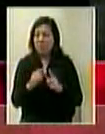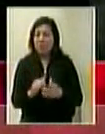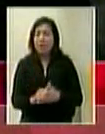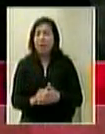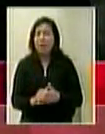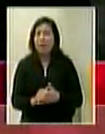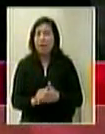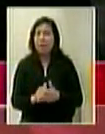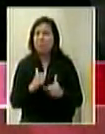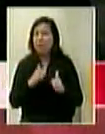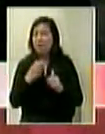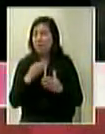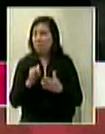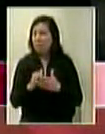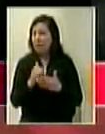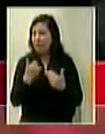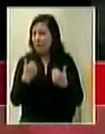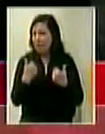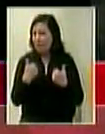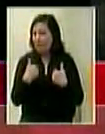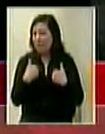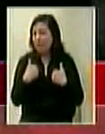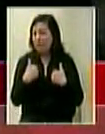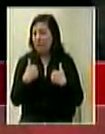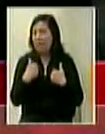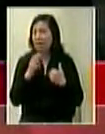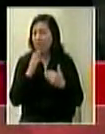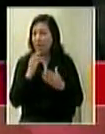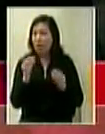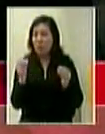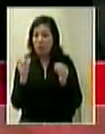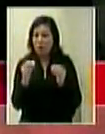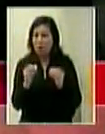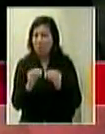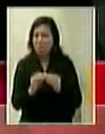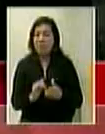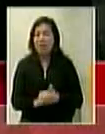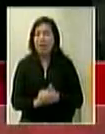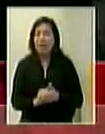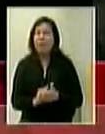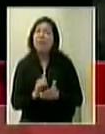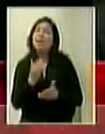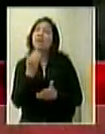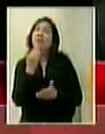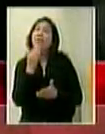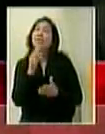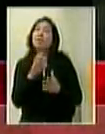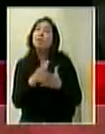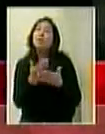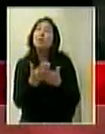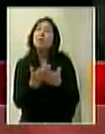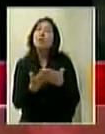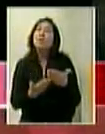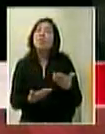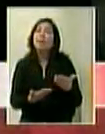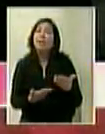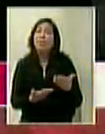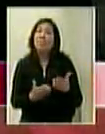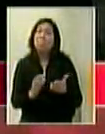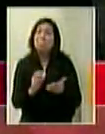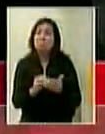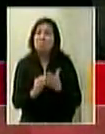correcto a la administración penitenciaria, a efectos, pues, de que haya el control debido. Pero quiero serles honesta, colegas,